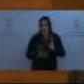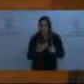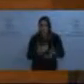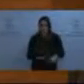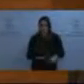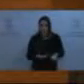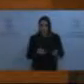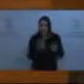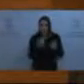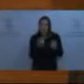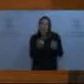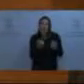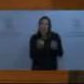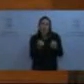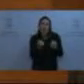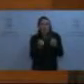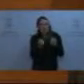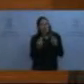falta o